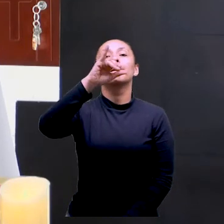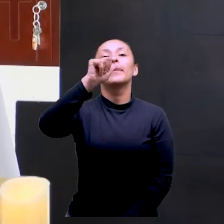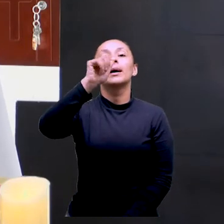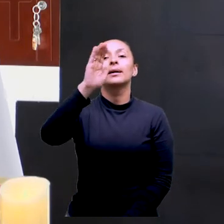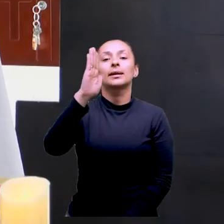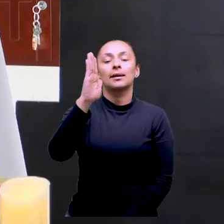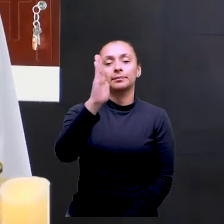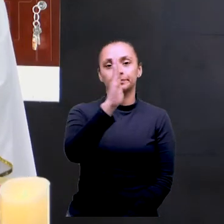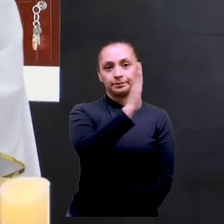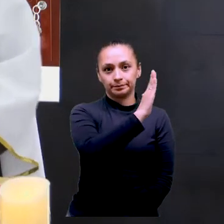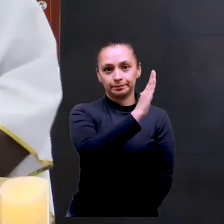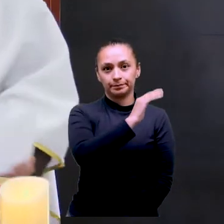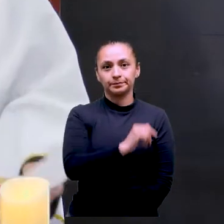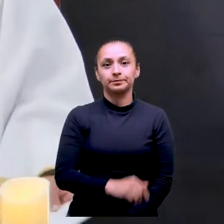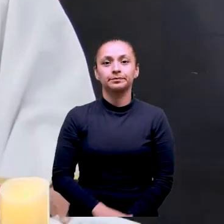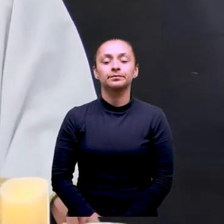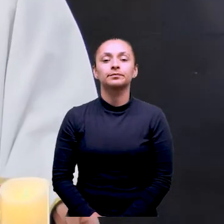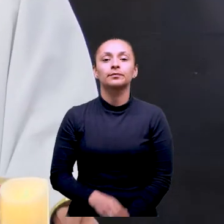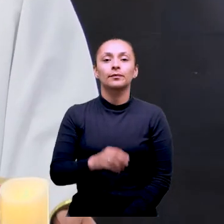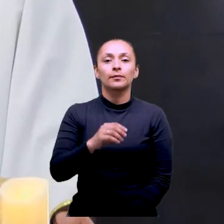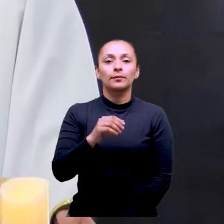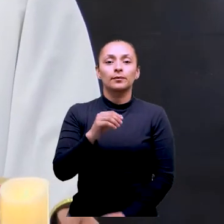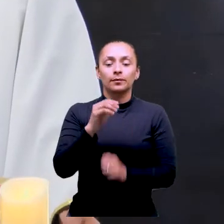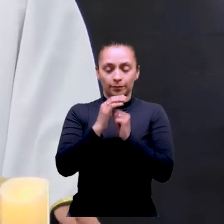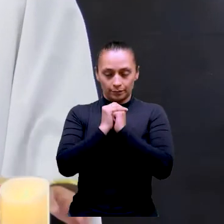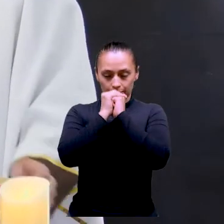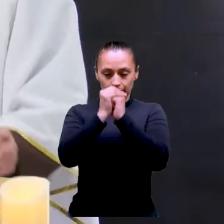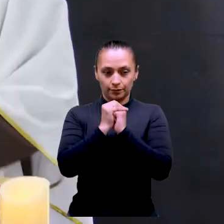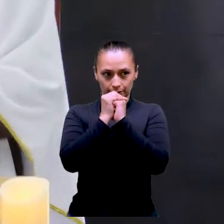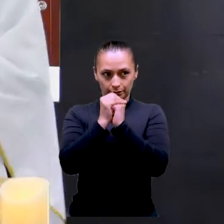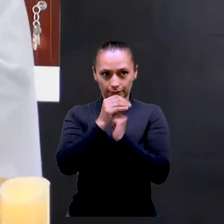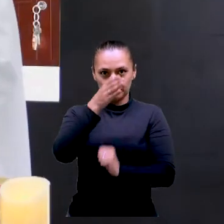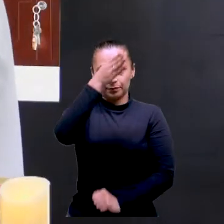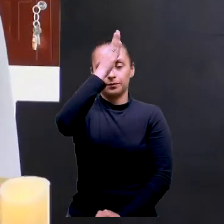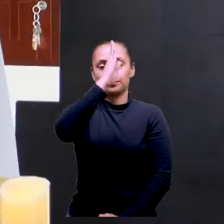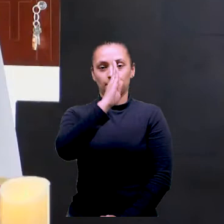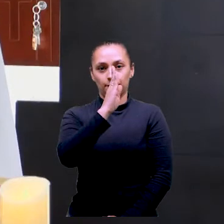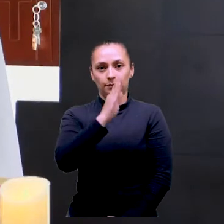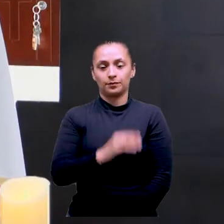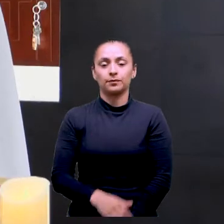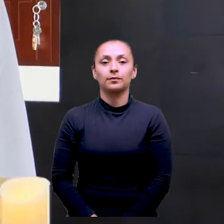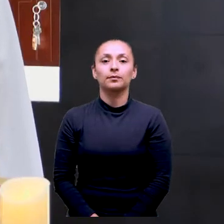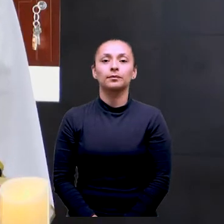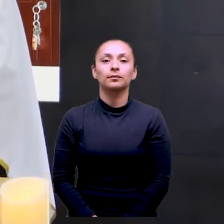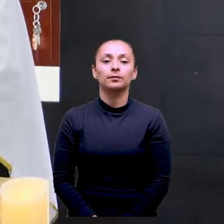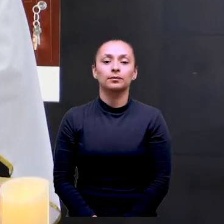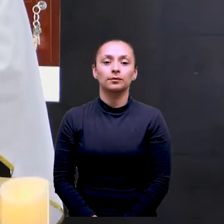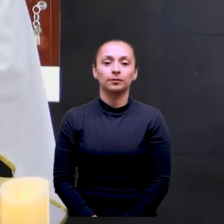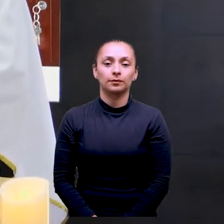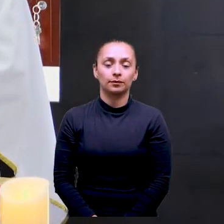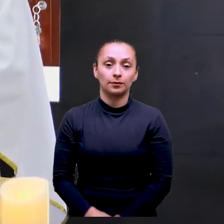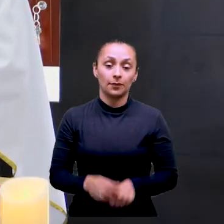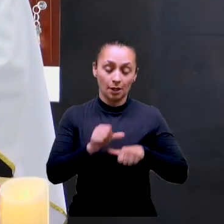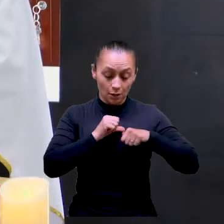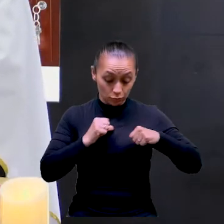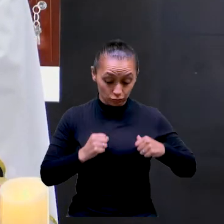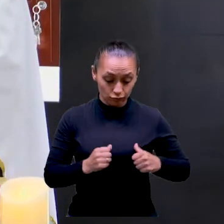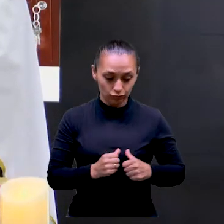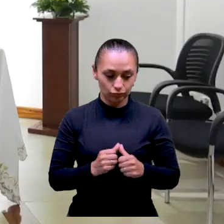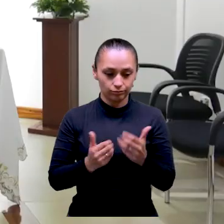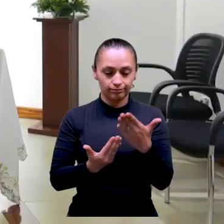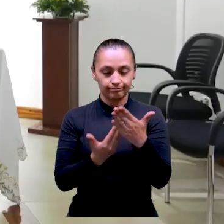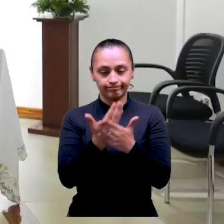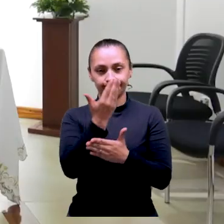maría inés roguemos al señor danos señor un